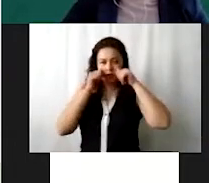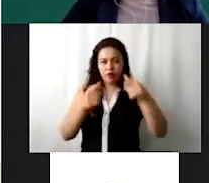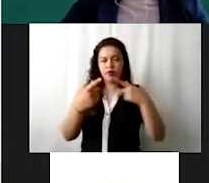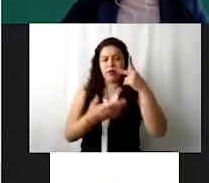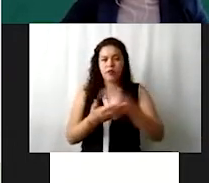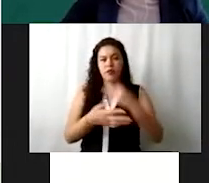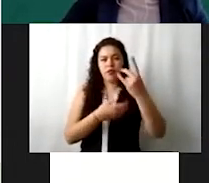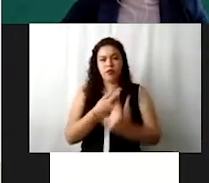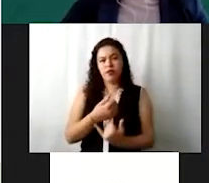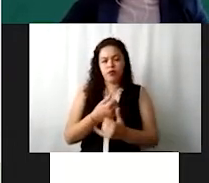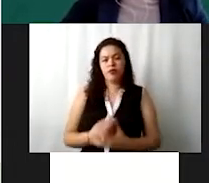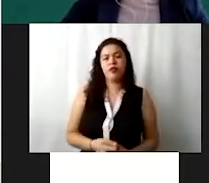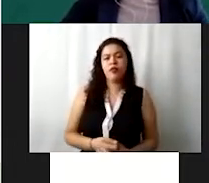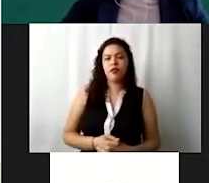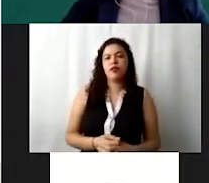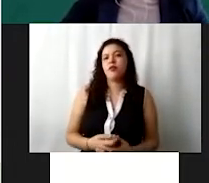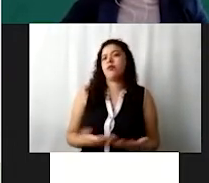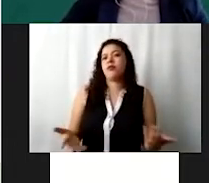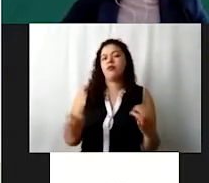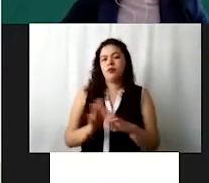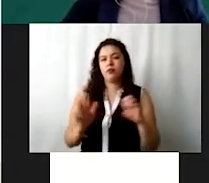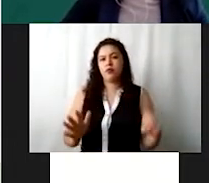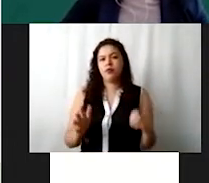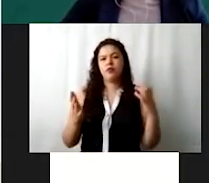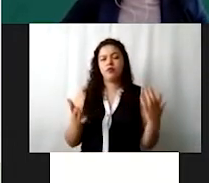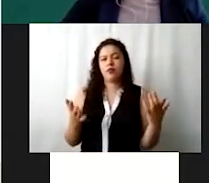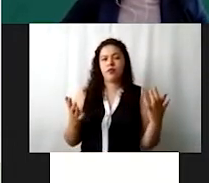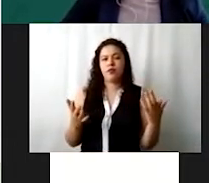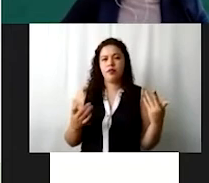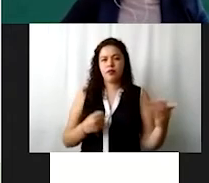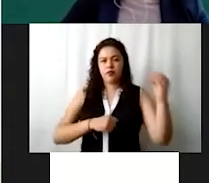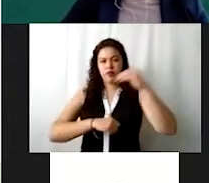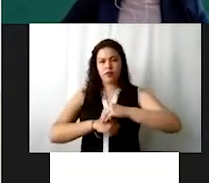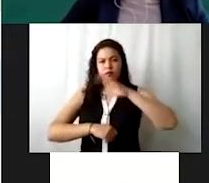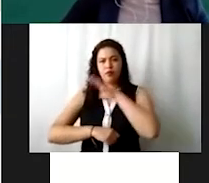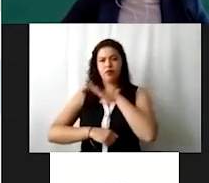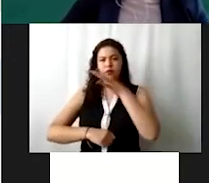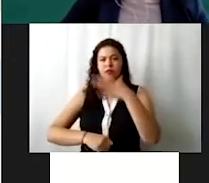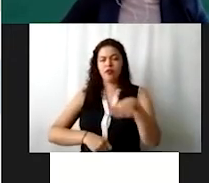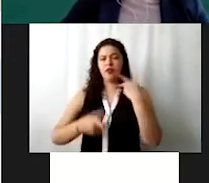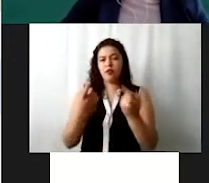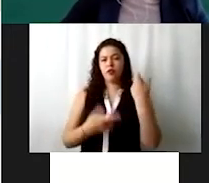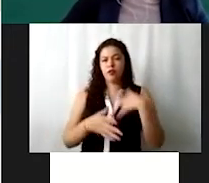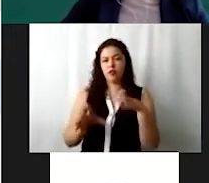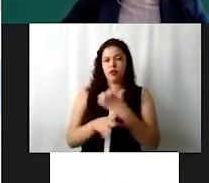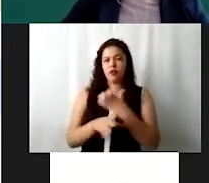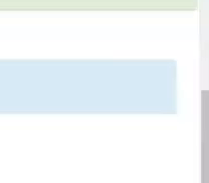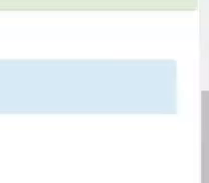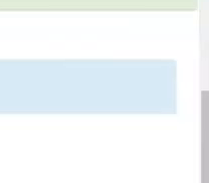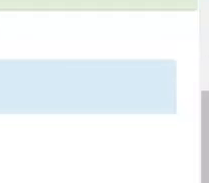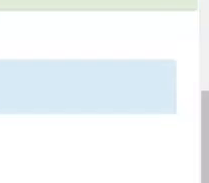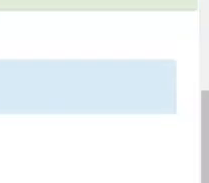específico. En este caso, bueno, pues se ha planteado como de manera general algunos aspectos de